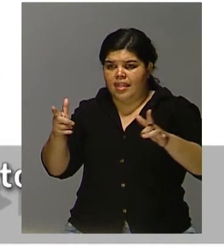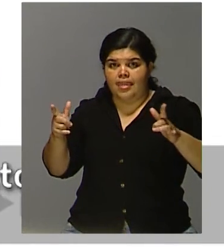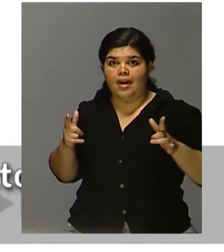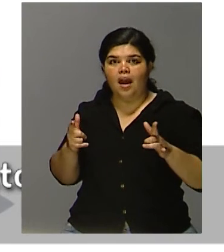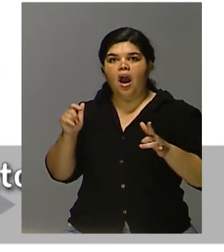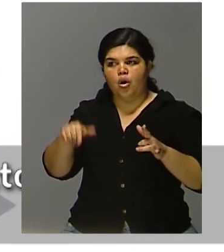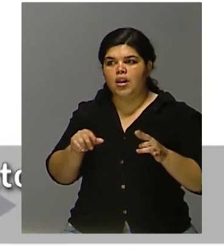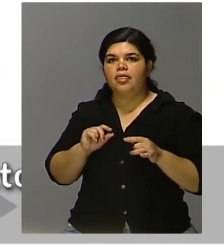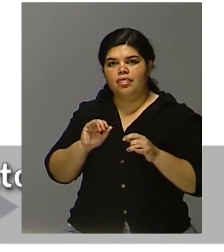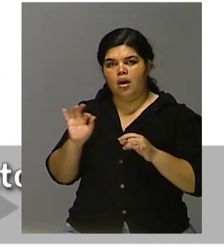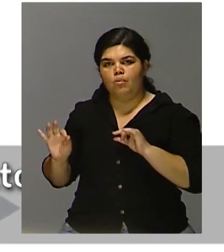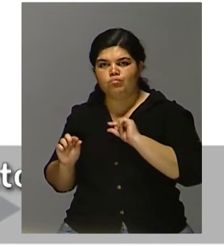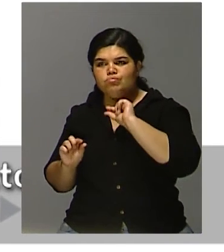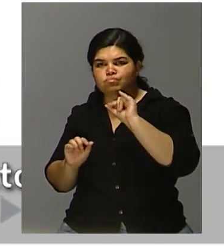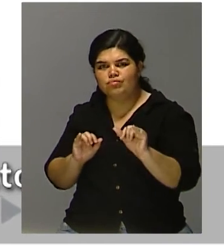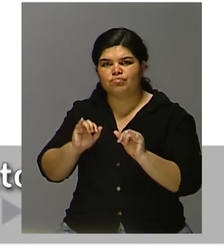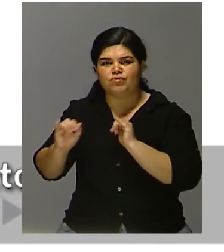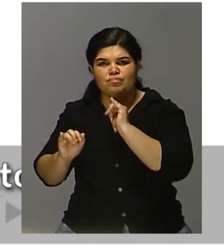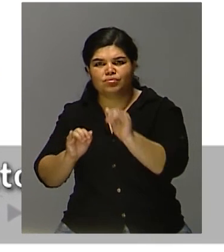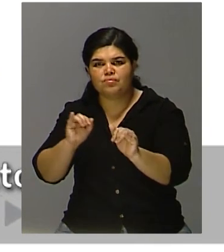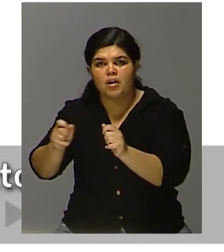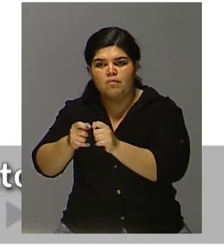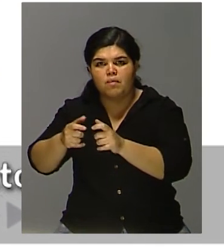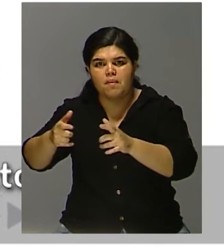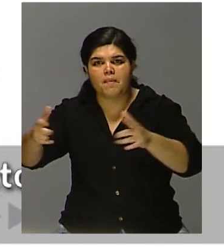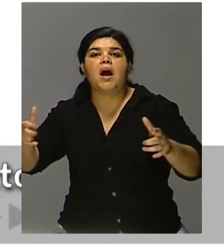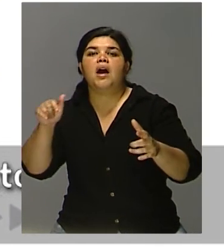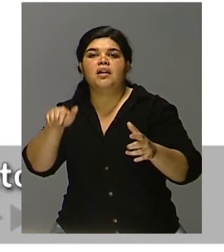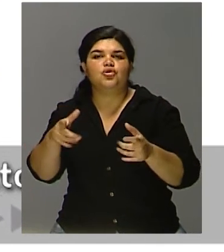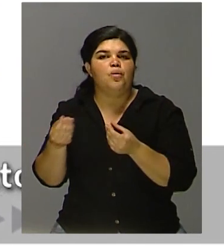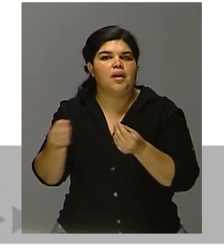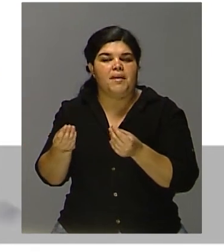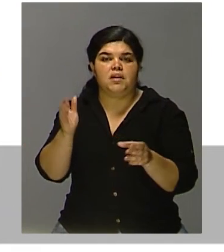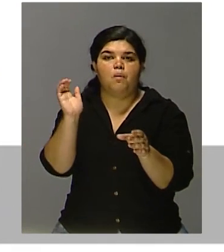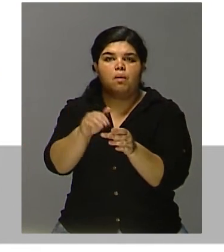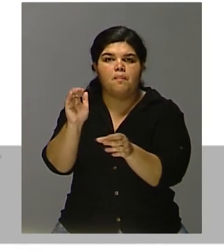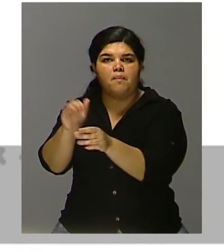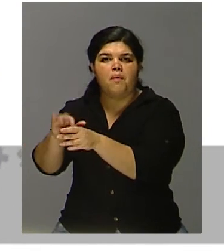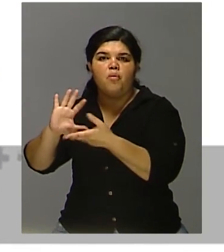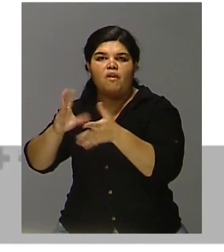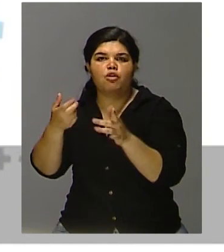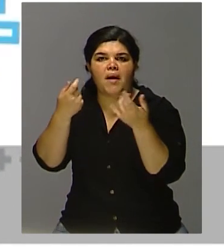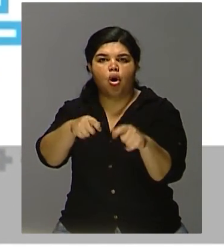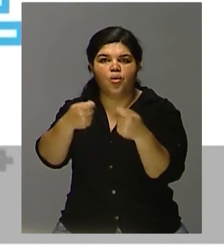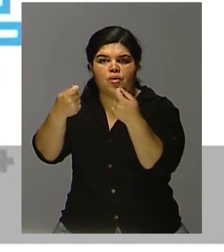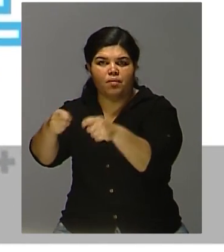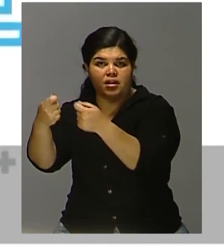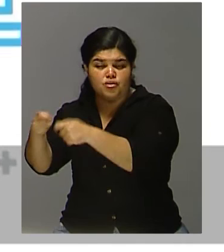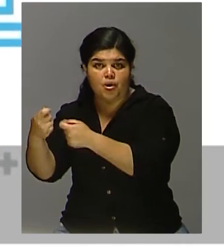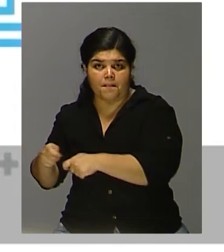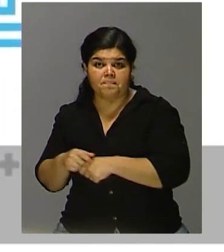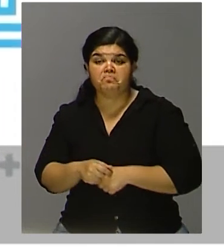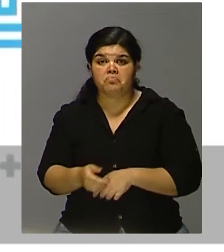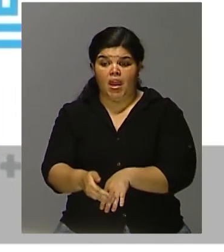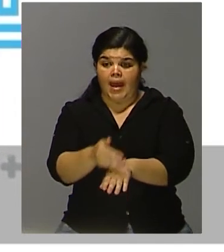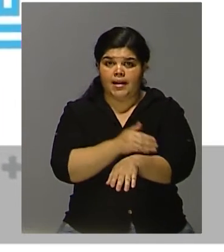alrededor tienen esa cuenta comitente que les permite ahorrar y capitalizarse en el largo plazo. Y de hecho, cuando empezaba a estudiar todo esto,